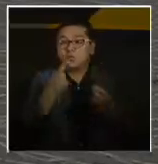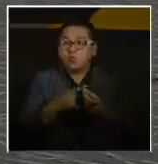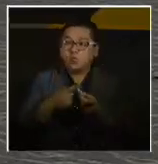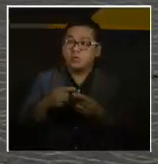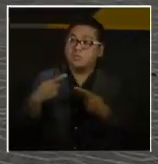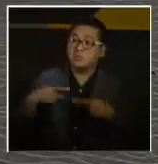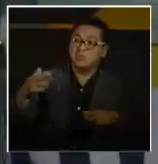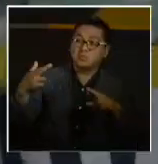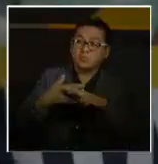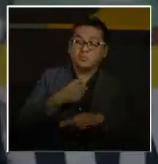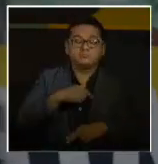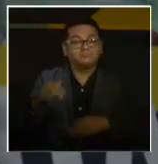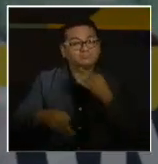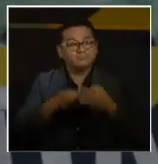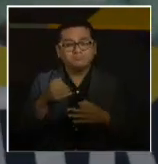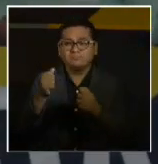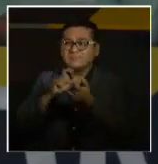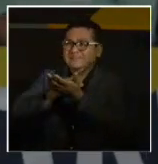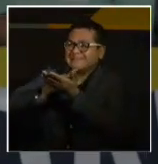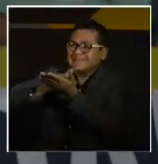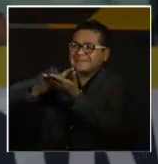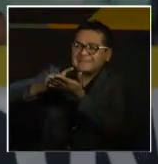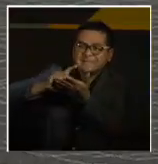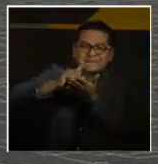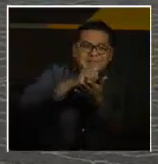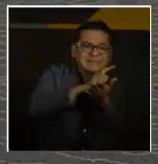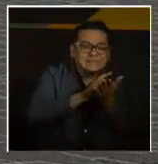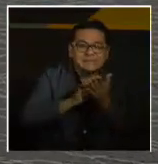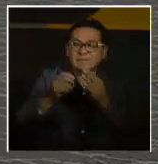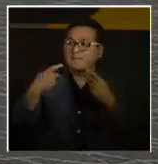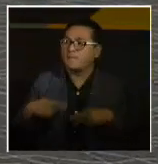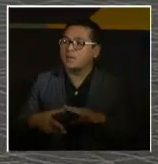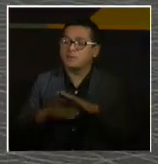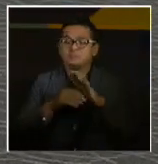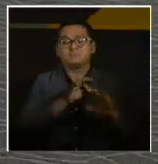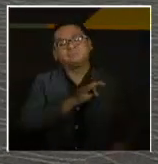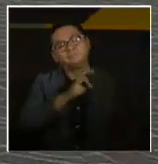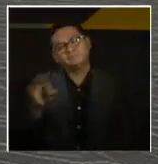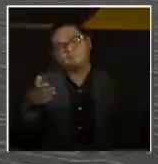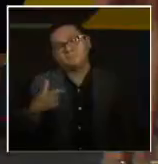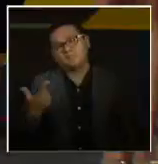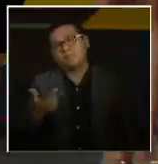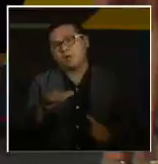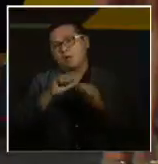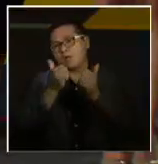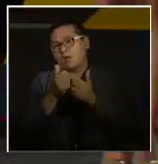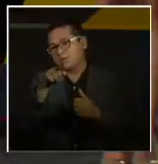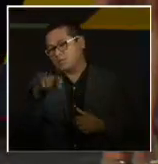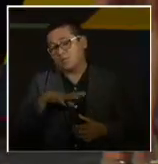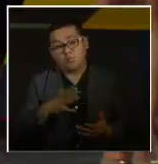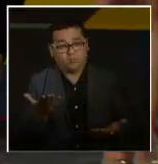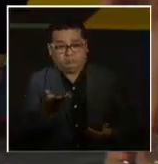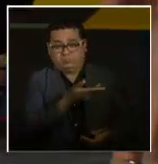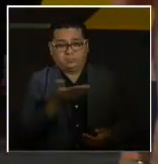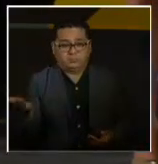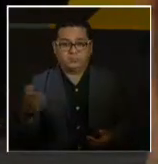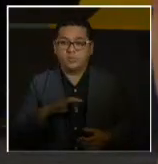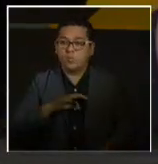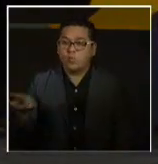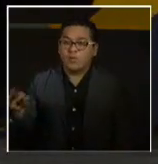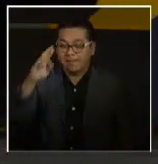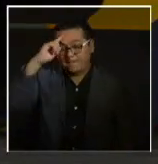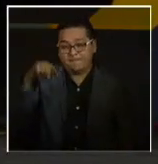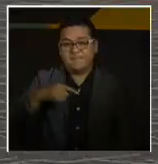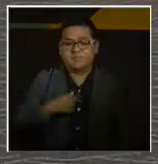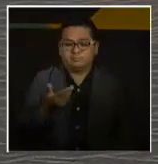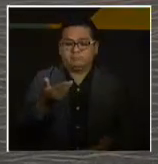esos grandes retos y con total transparencia, de la mano de los ciudadanos, de la mano de organizaciones como ustedes, coadyuvar